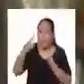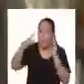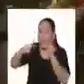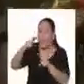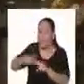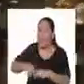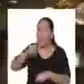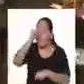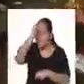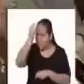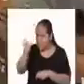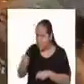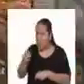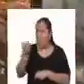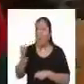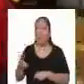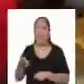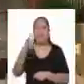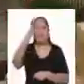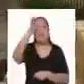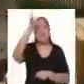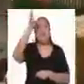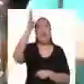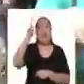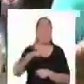a reconocer.